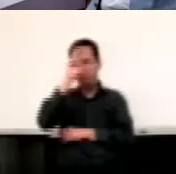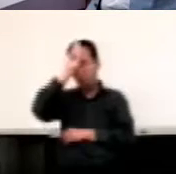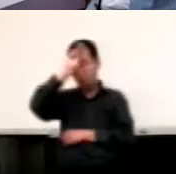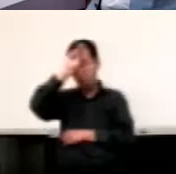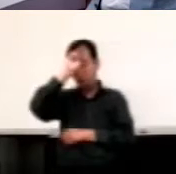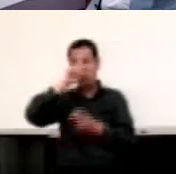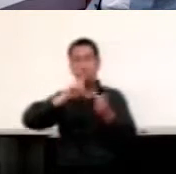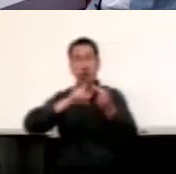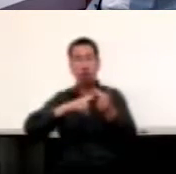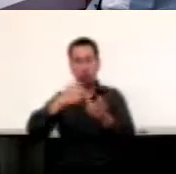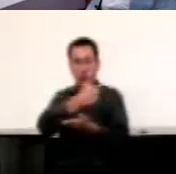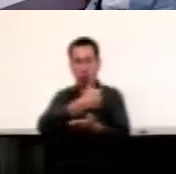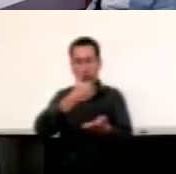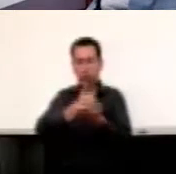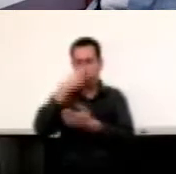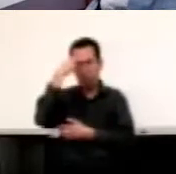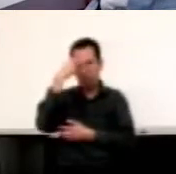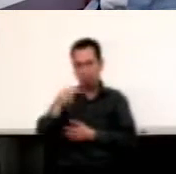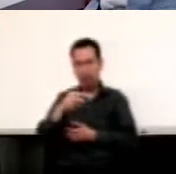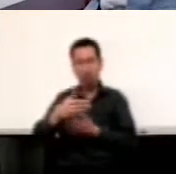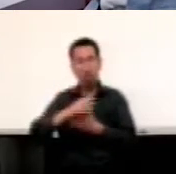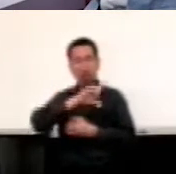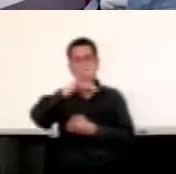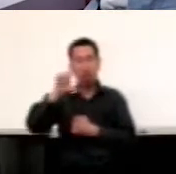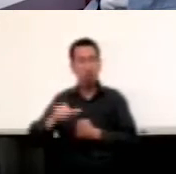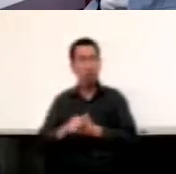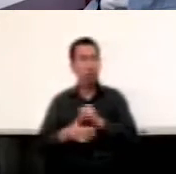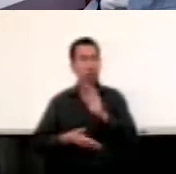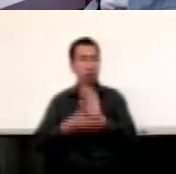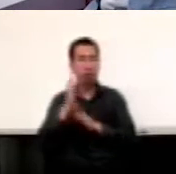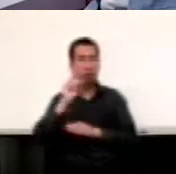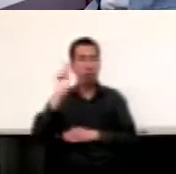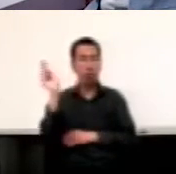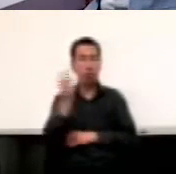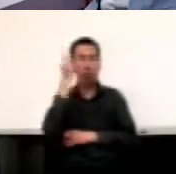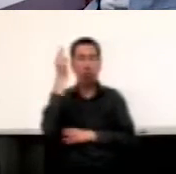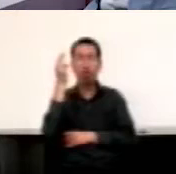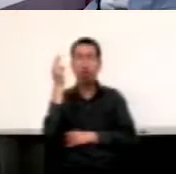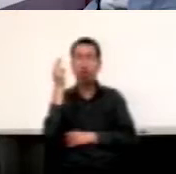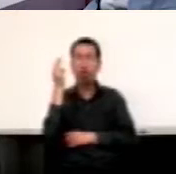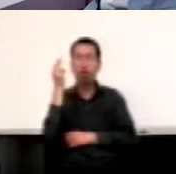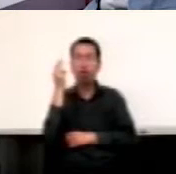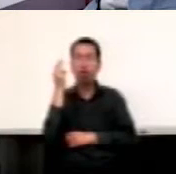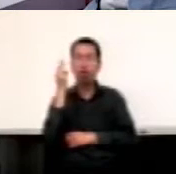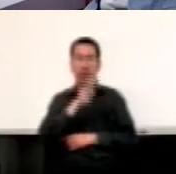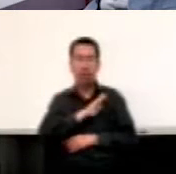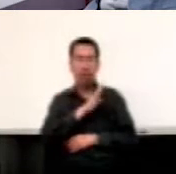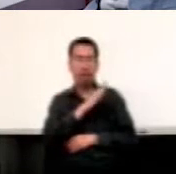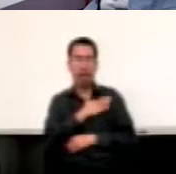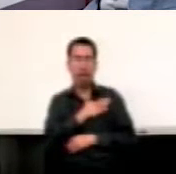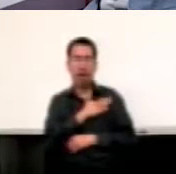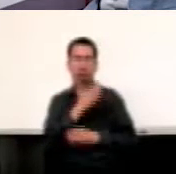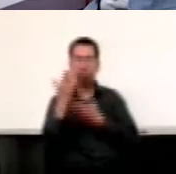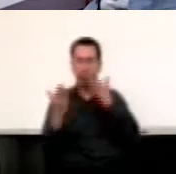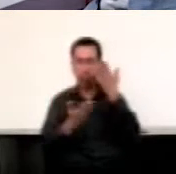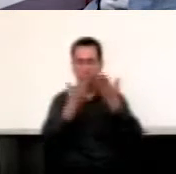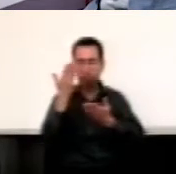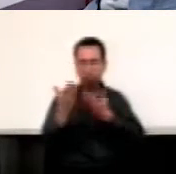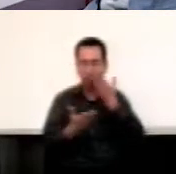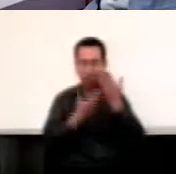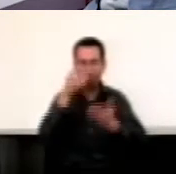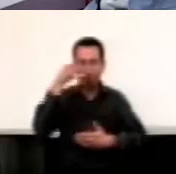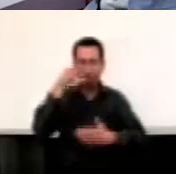México. Realizó una estancia de investigación en la Universidad de Deusto en Bilbao, España, y